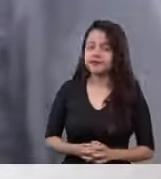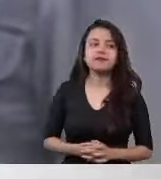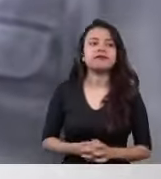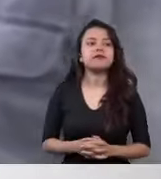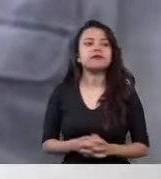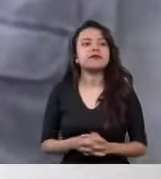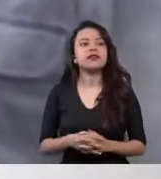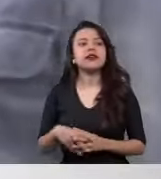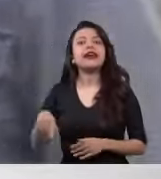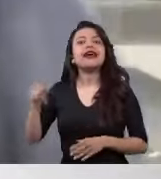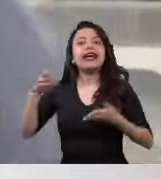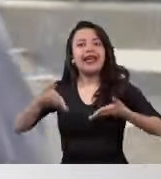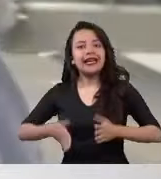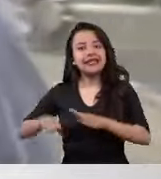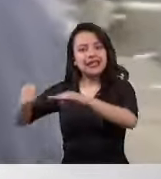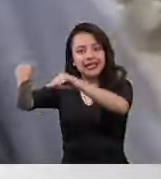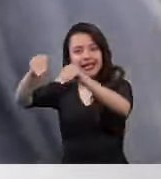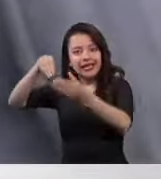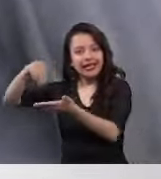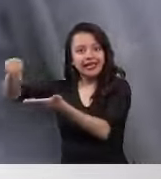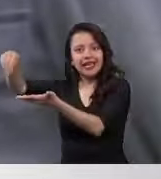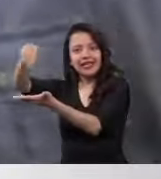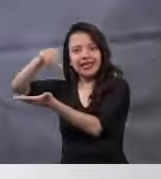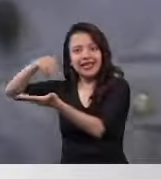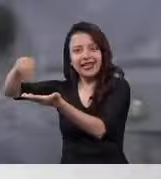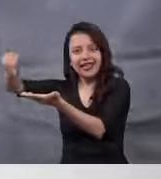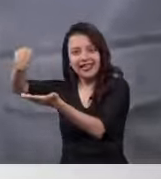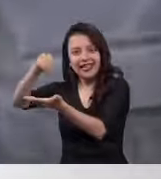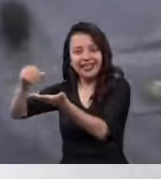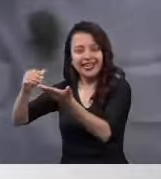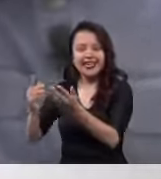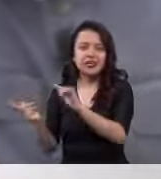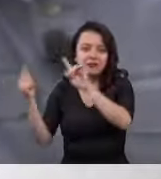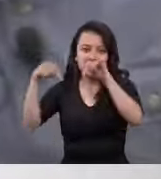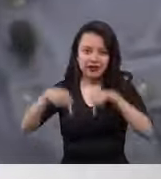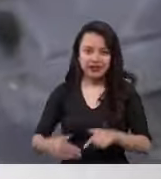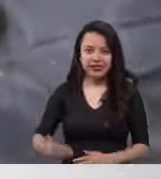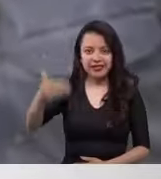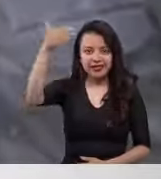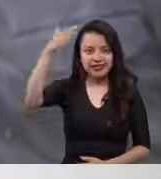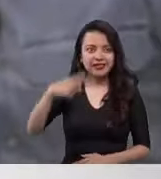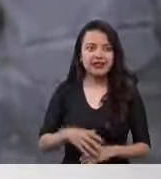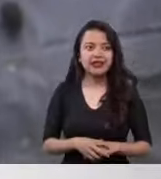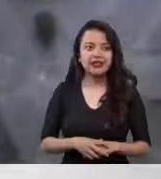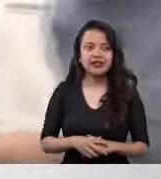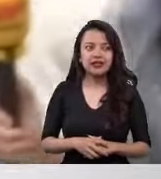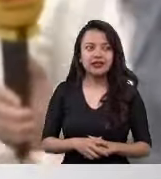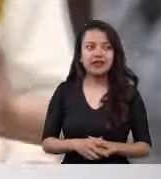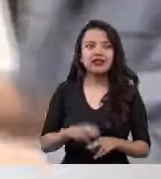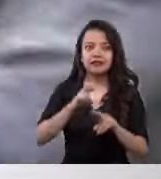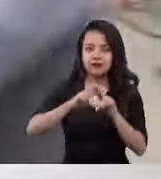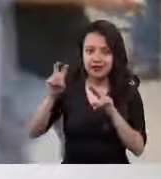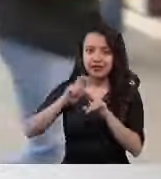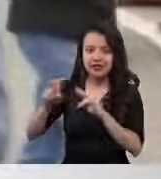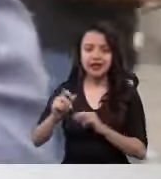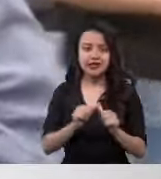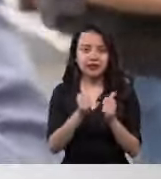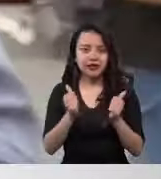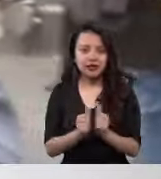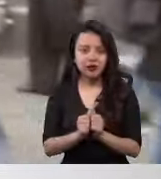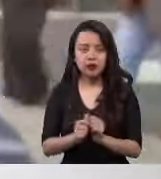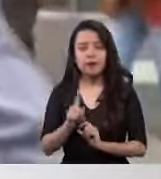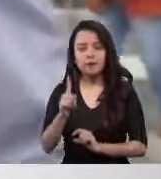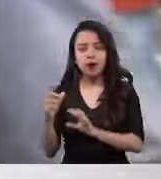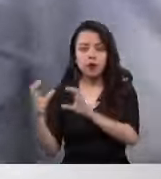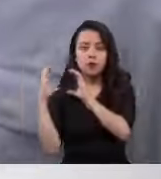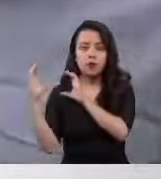Atlántico, pero me crié en Caldas. Sí, señor. Sí. Manizaleña, corazón. Vallanés, pero caldense del alma. Óiganme, un atractivo de Caldas.